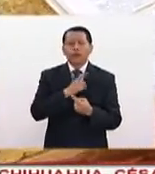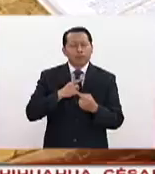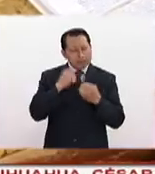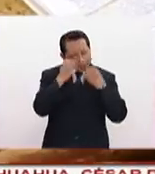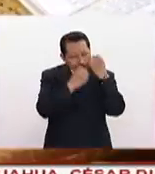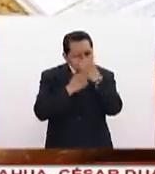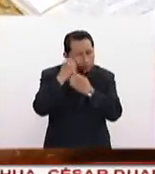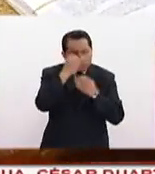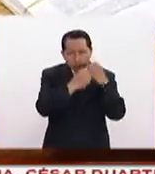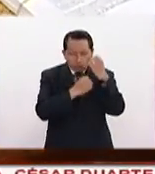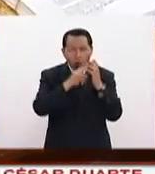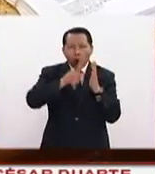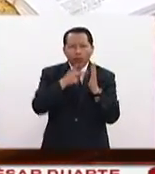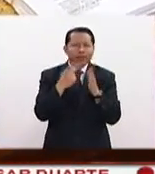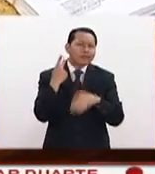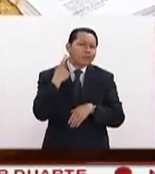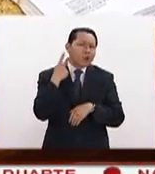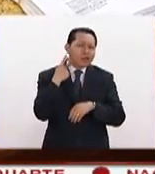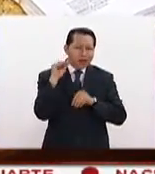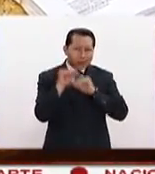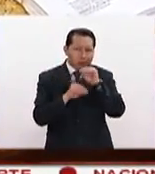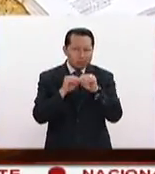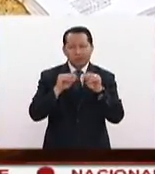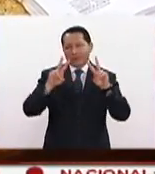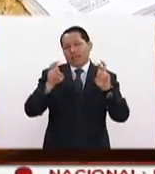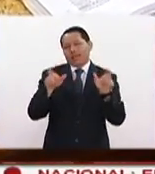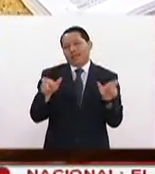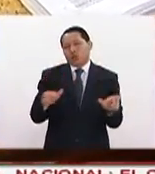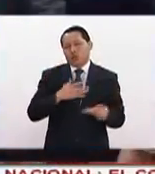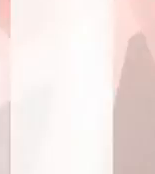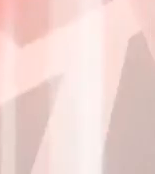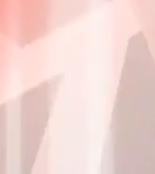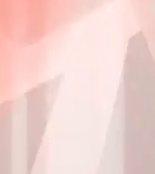y un replanteamiento de las políticas públicas en materia de seguridad y justicia.